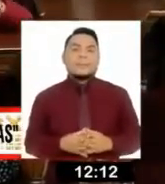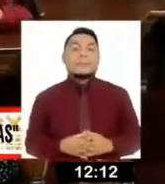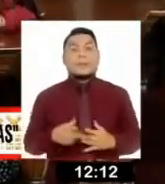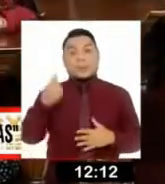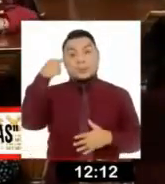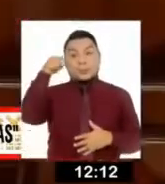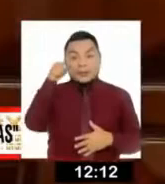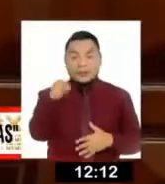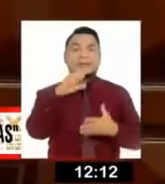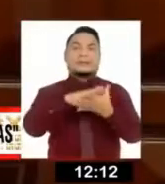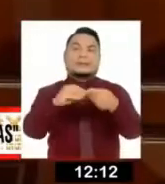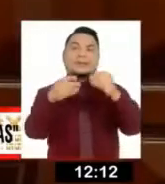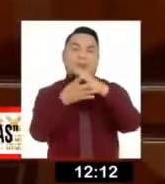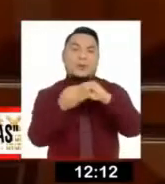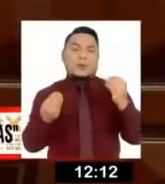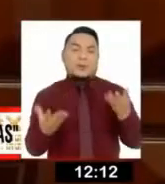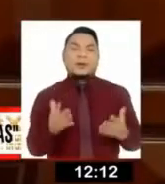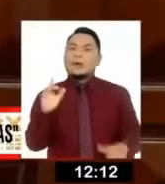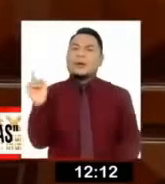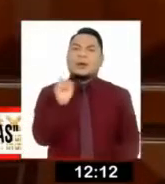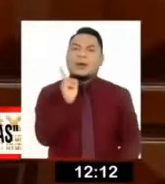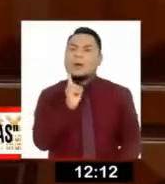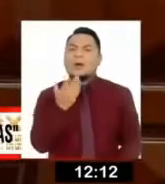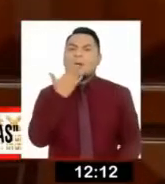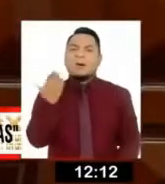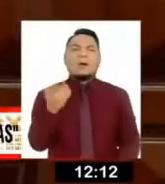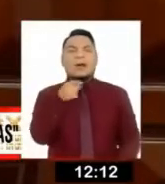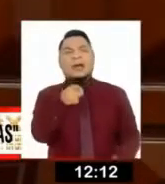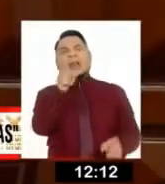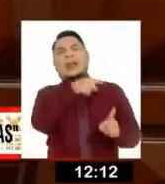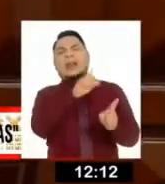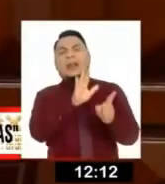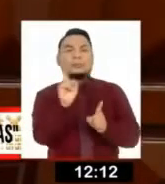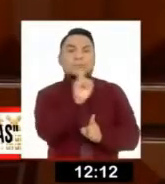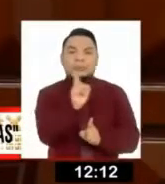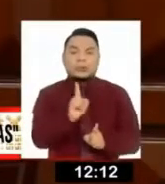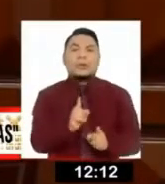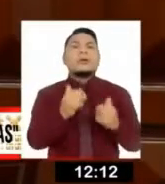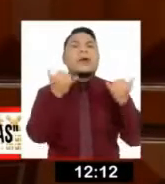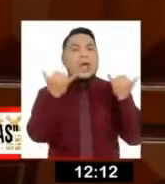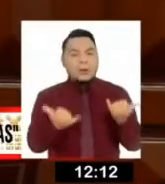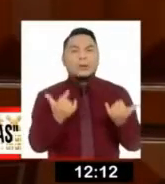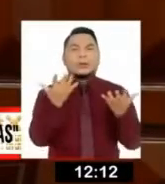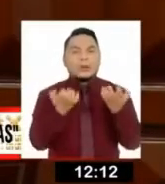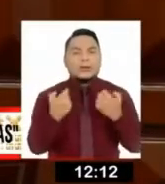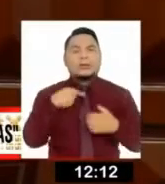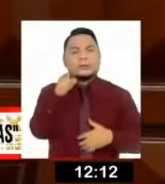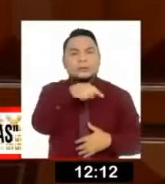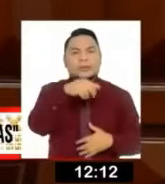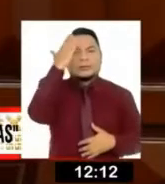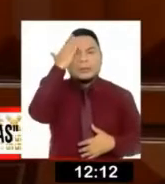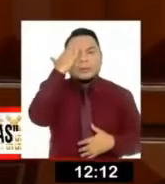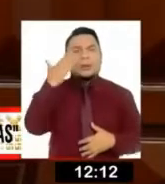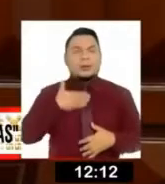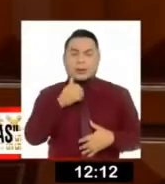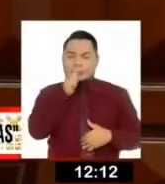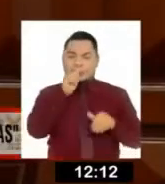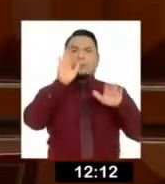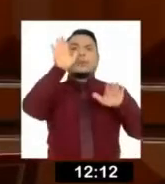para que esta historia no sea más la excepción. Quiero que sepan que tienen mi